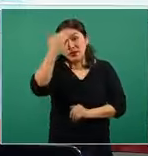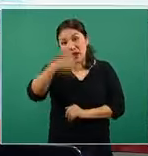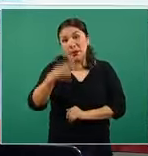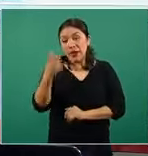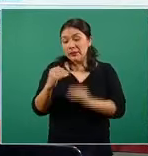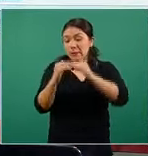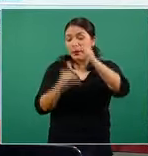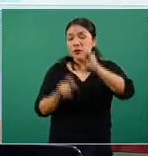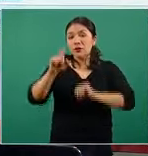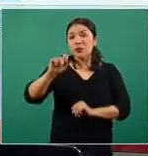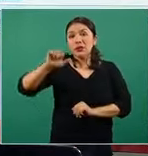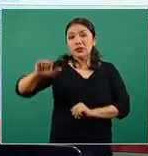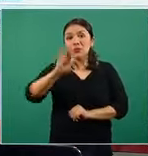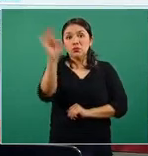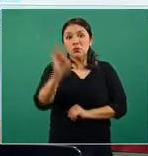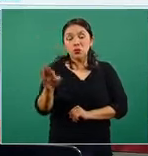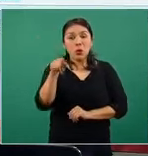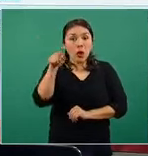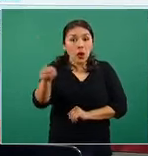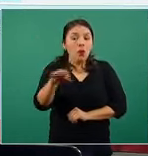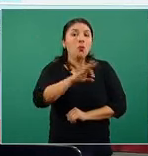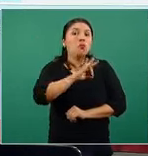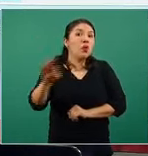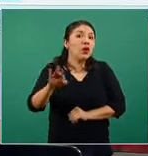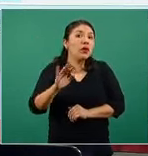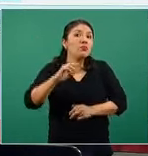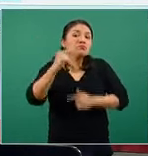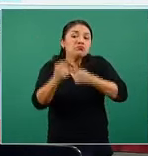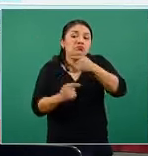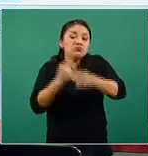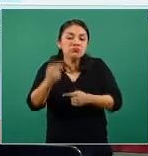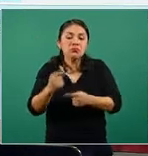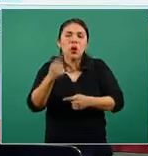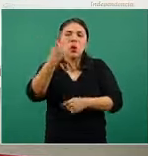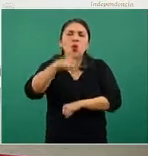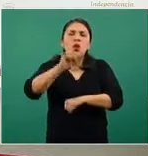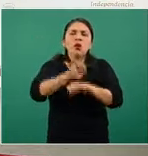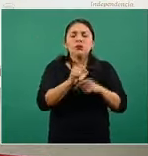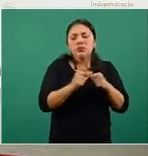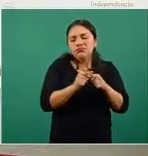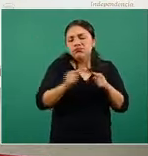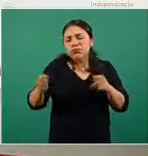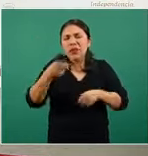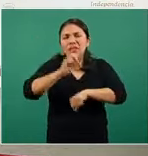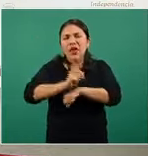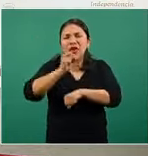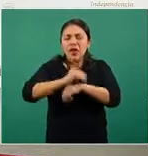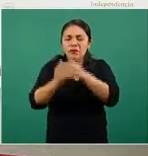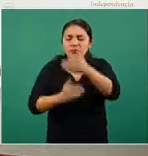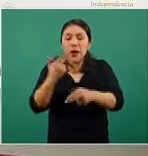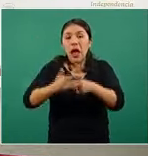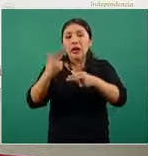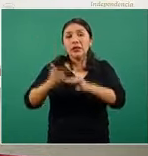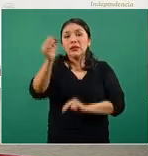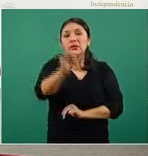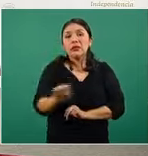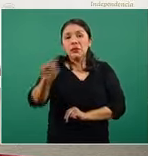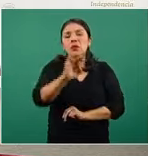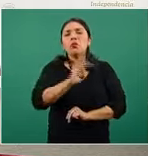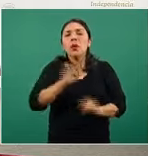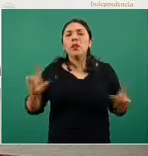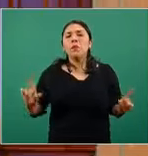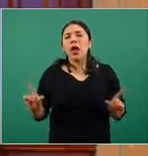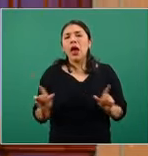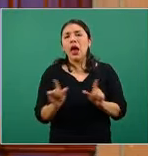menos 26% podrá irse recortando en el transcurso de los siguientes días y hasta el sábado, pero de entrada